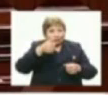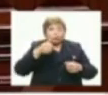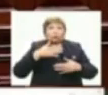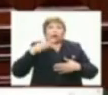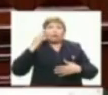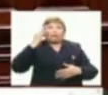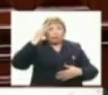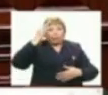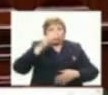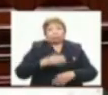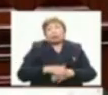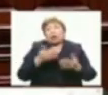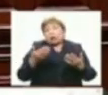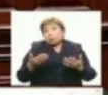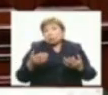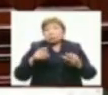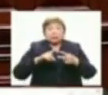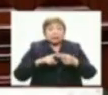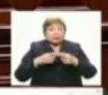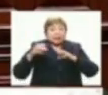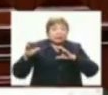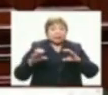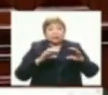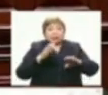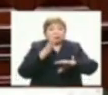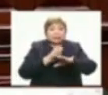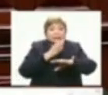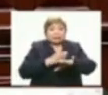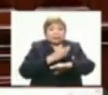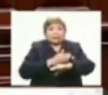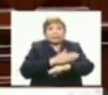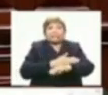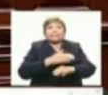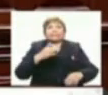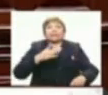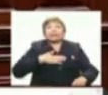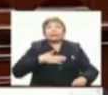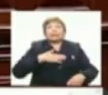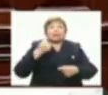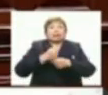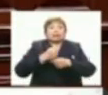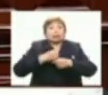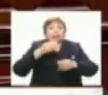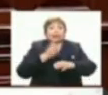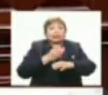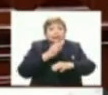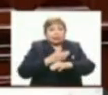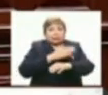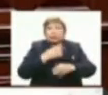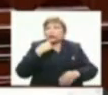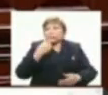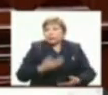destino. Principales acciones a desarrollar. En mi gestión desarrollaremos lo